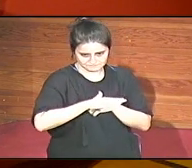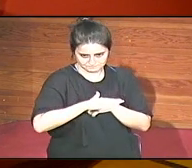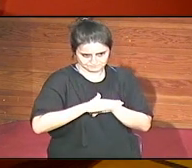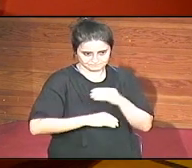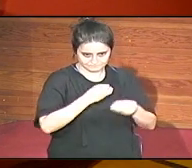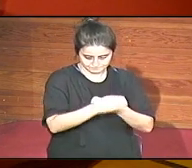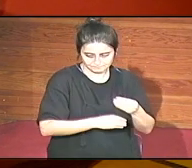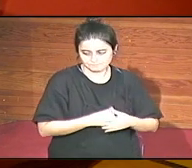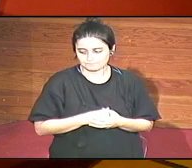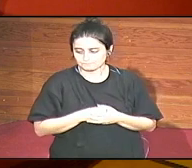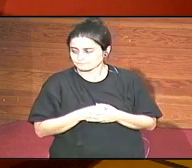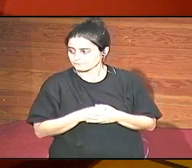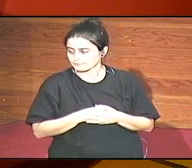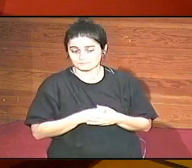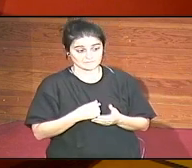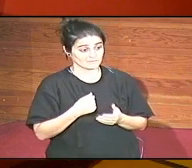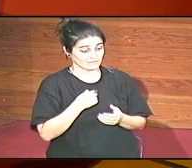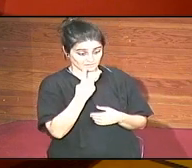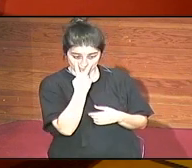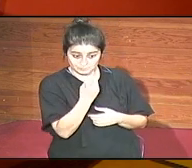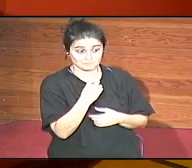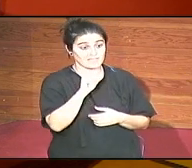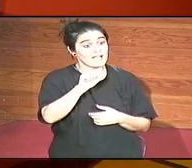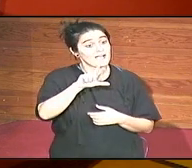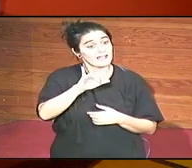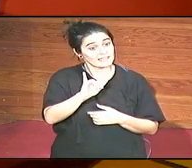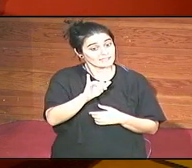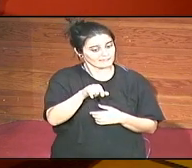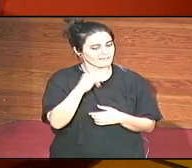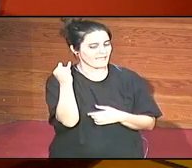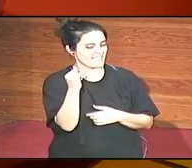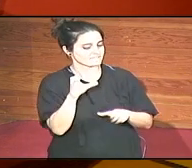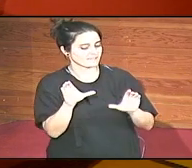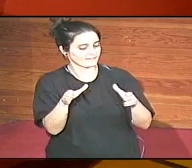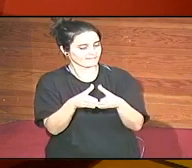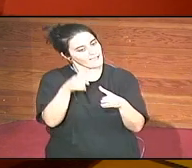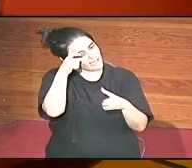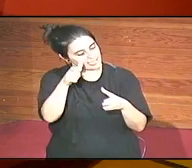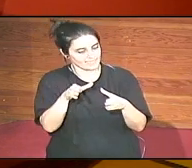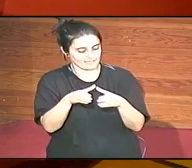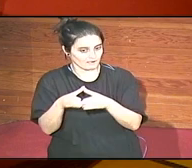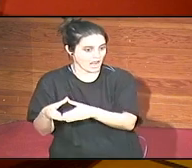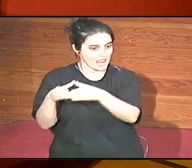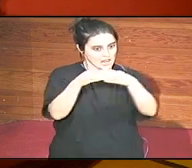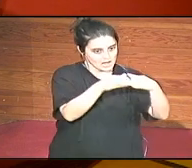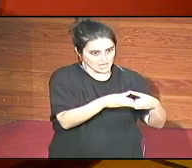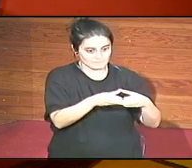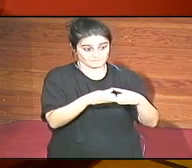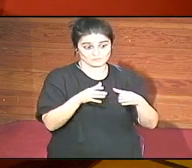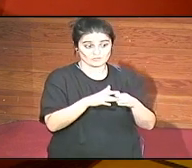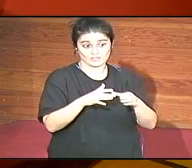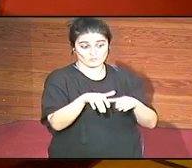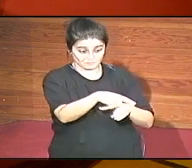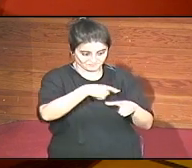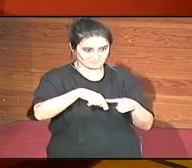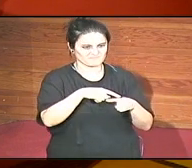encontré a la línea todo saliera el jefe de toda una aldea que había oído en masa y estaban en la orilla y me decían que estaban